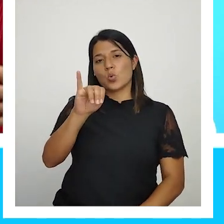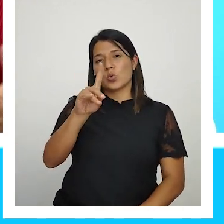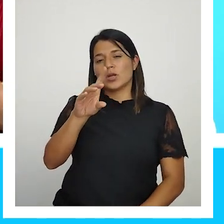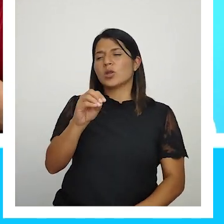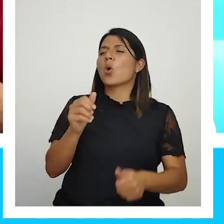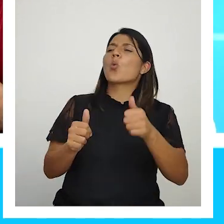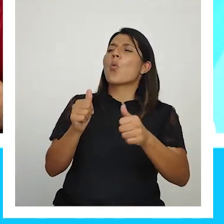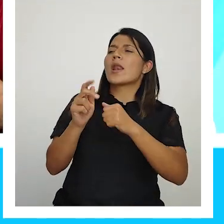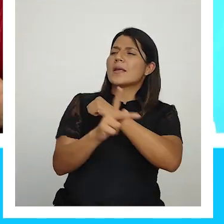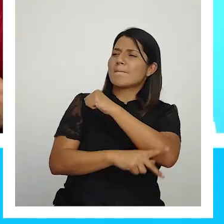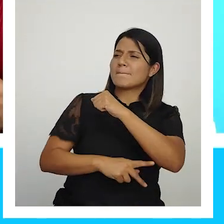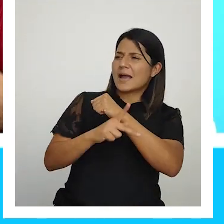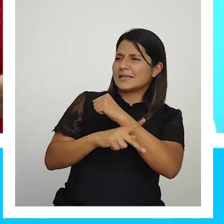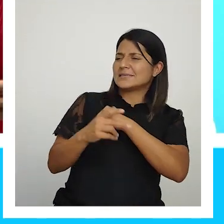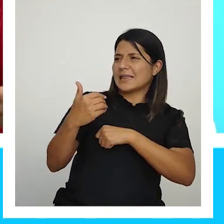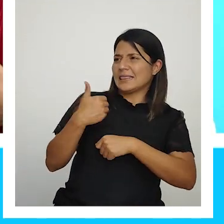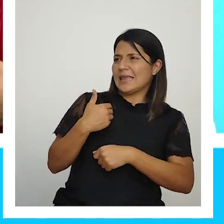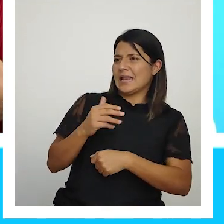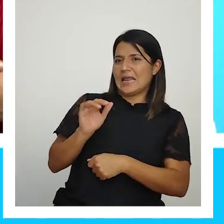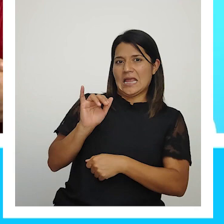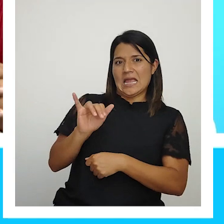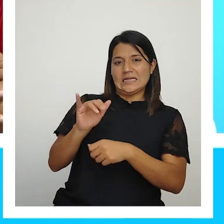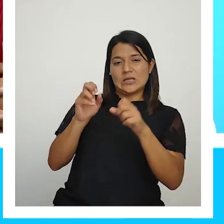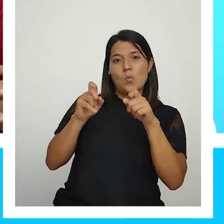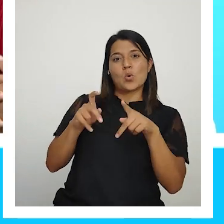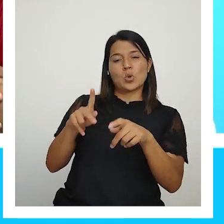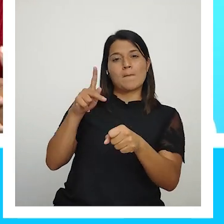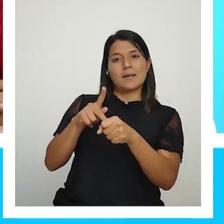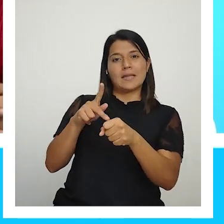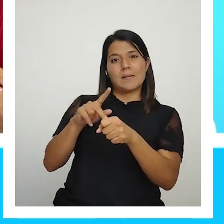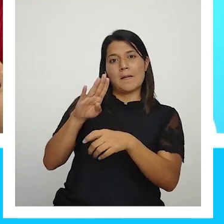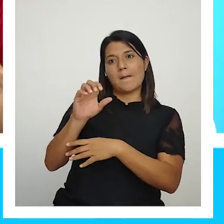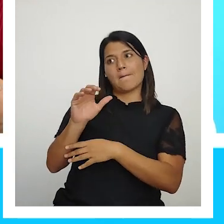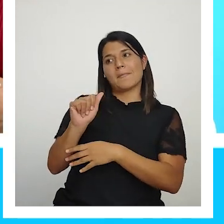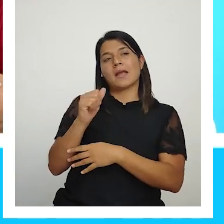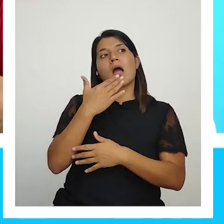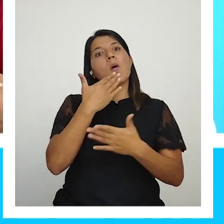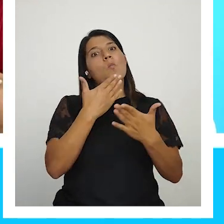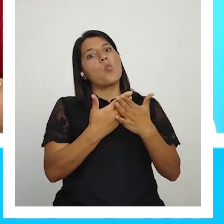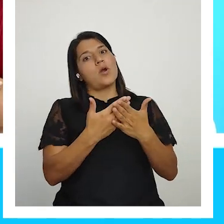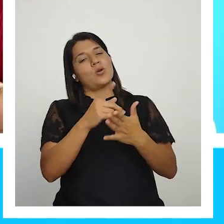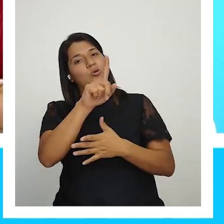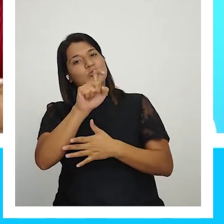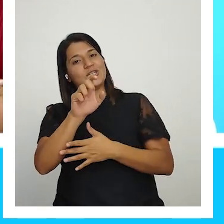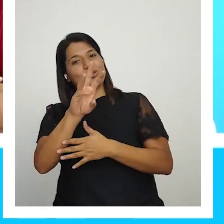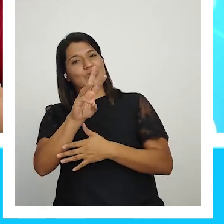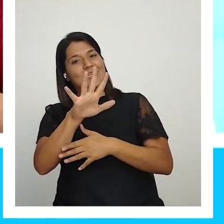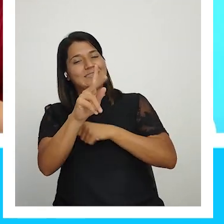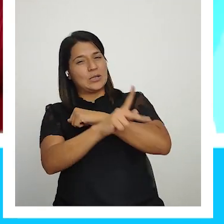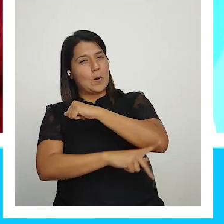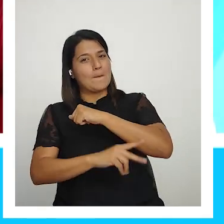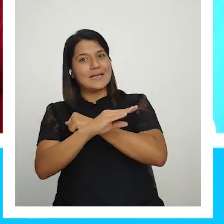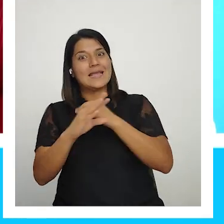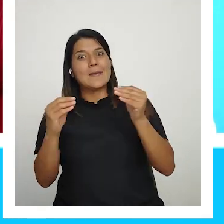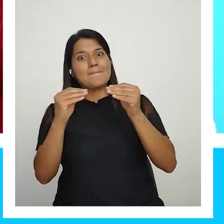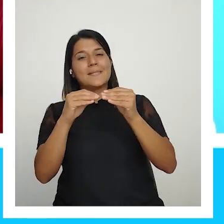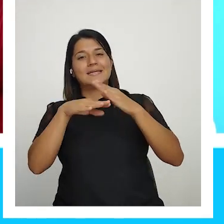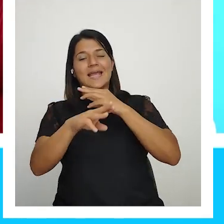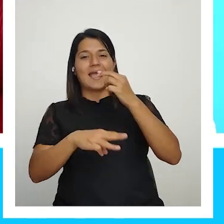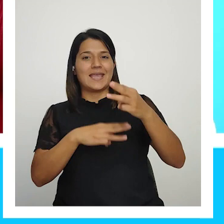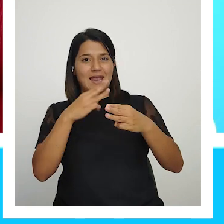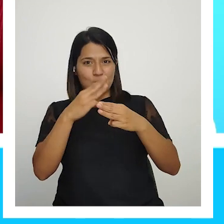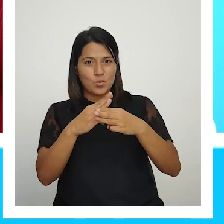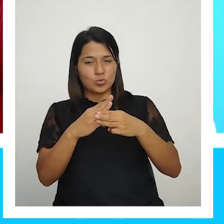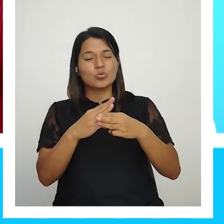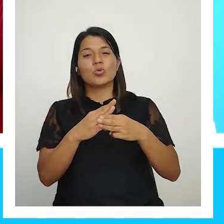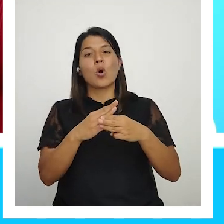países, además de Costa Rica, tienen este privilegio de participar en esta beca? Bueno, son más de 165 países y territorios alrededor del mundo.